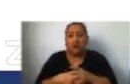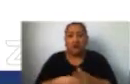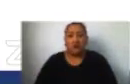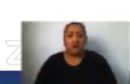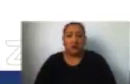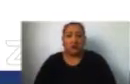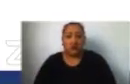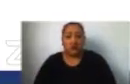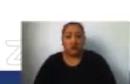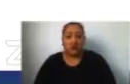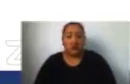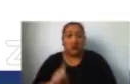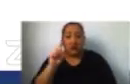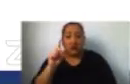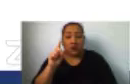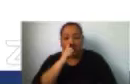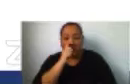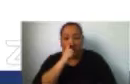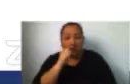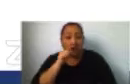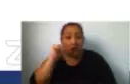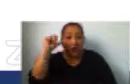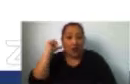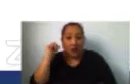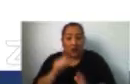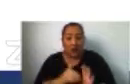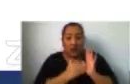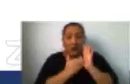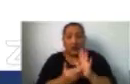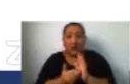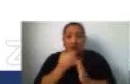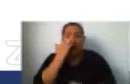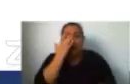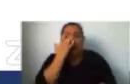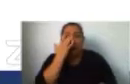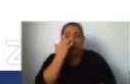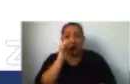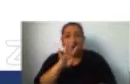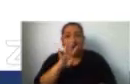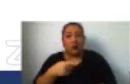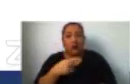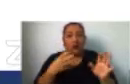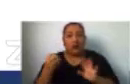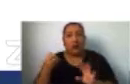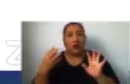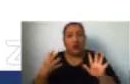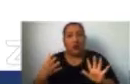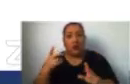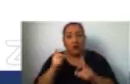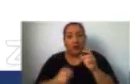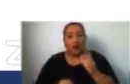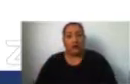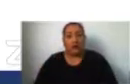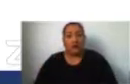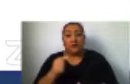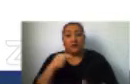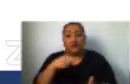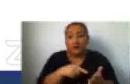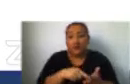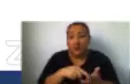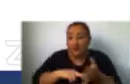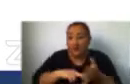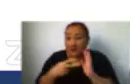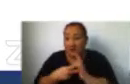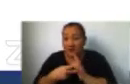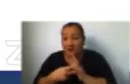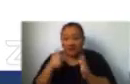Entre el 1 de junio y el día de ayer se presentaron 4.909 casos. Esto significa que